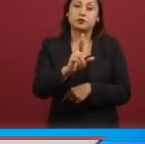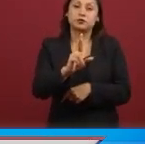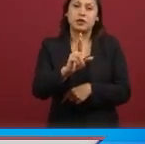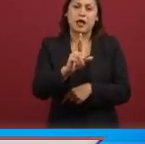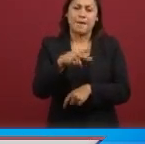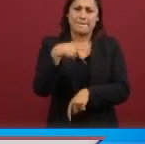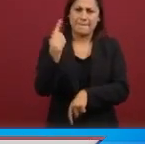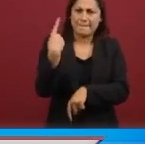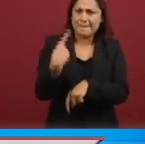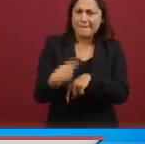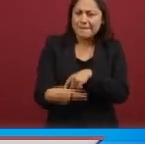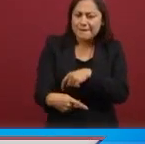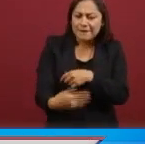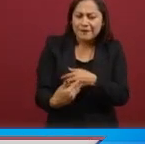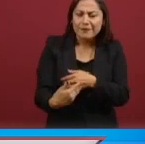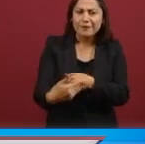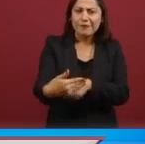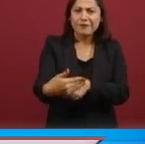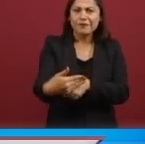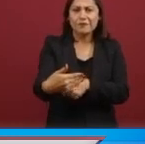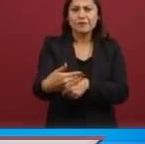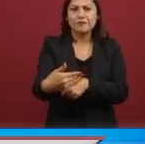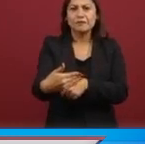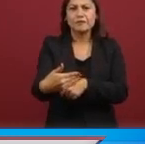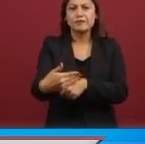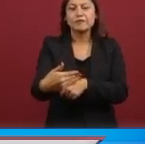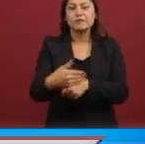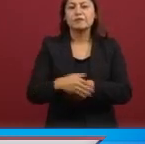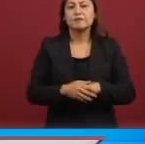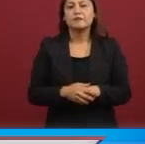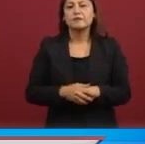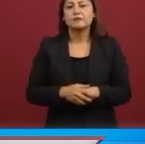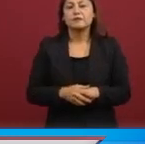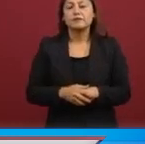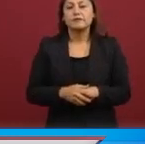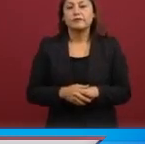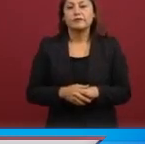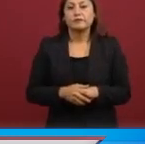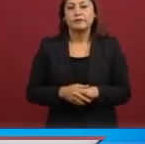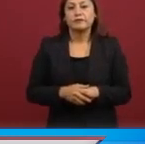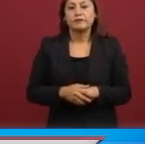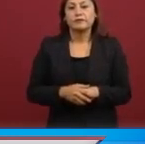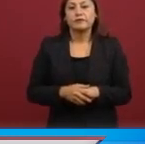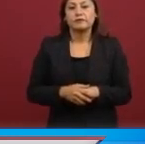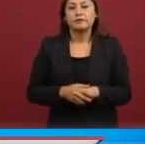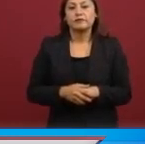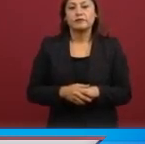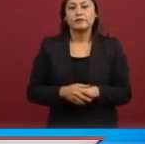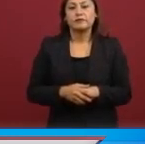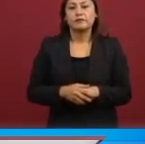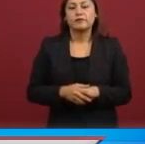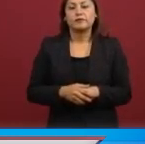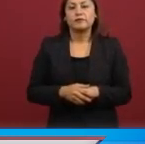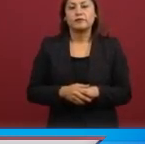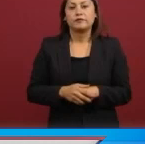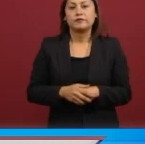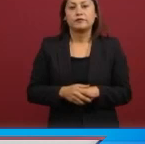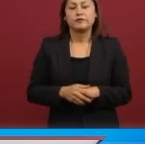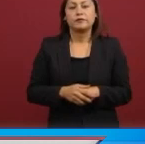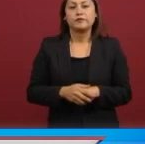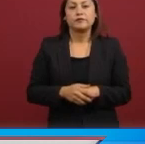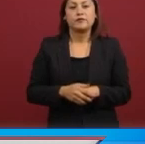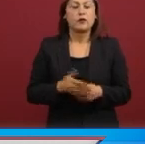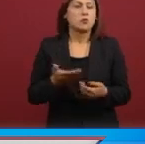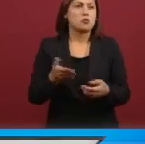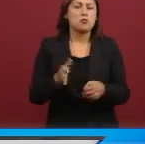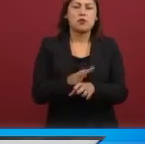riesgo. No existe riesgo de falla en el suministro eléctrico, hay reservas de energía, existe un buen desempeño de la CFE y sus trabajadores, por lo que